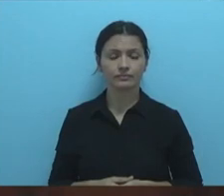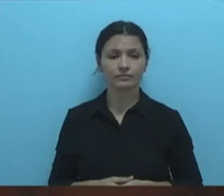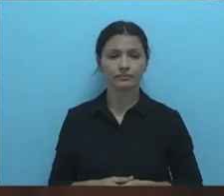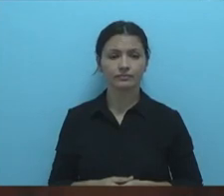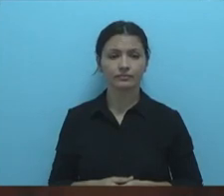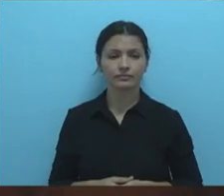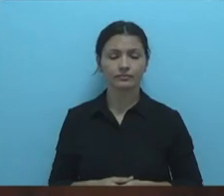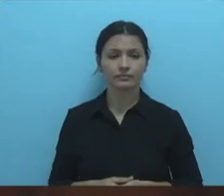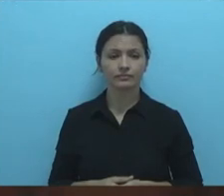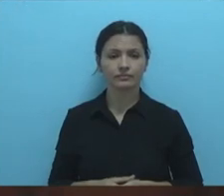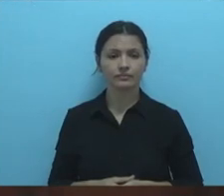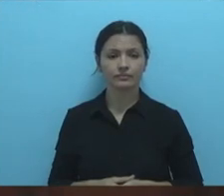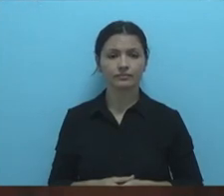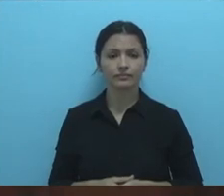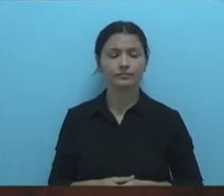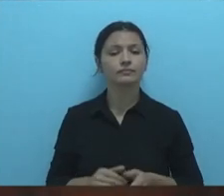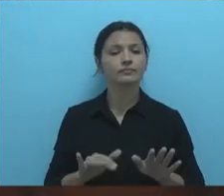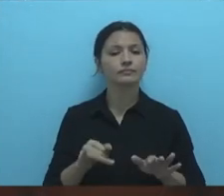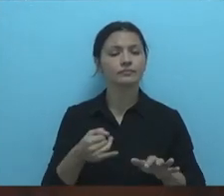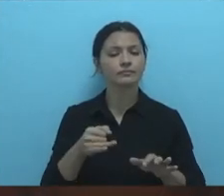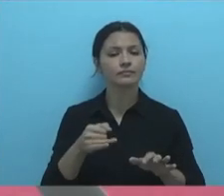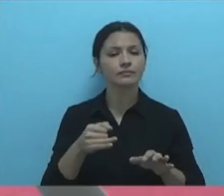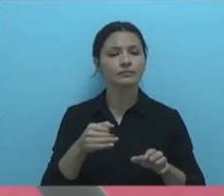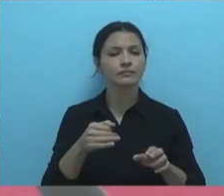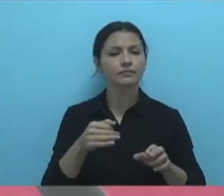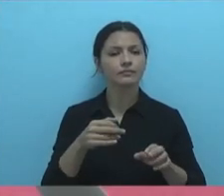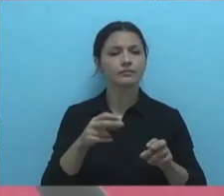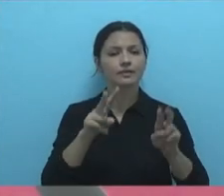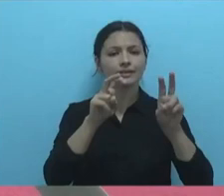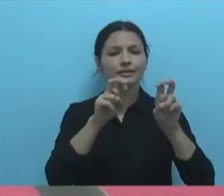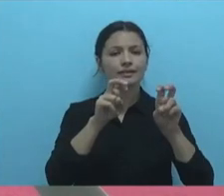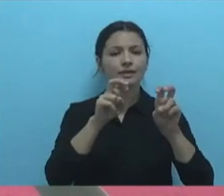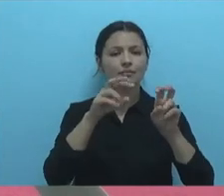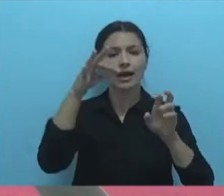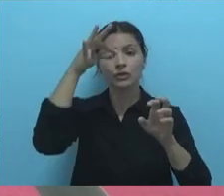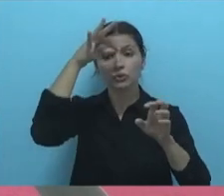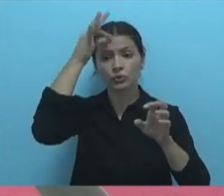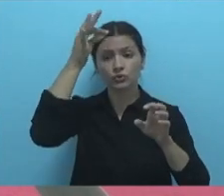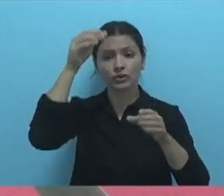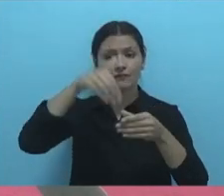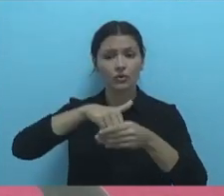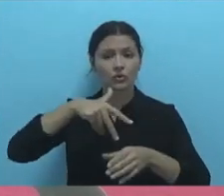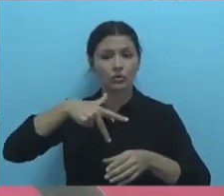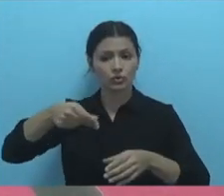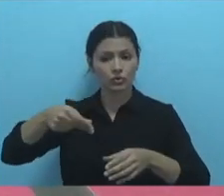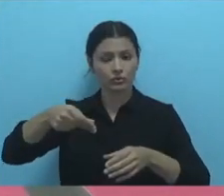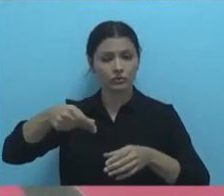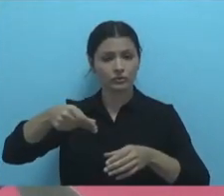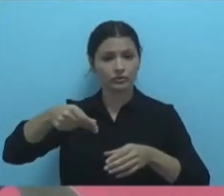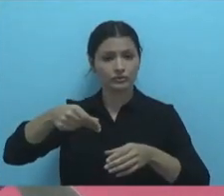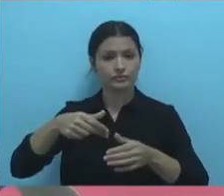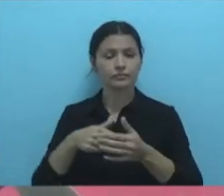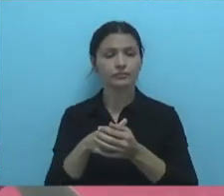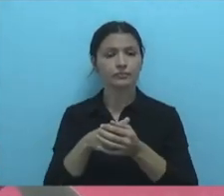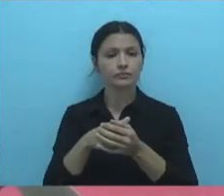iones Sí para dejar también Mi voto negativo al asunto número 12 me parece que están enlistado no